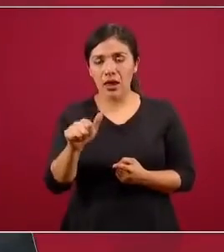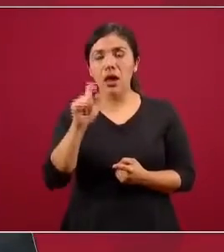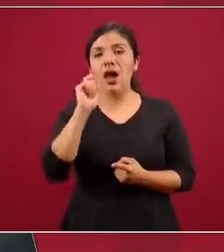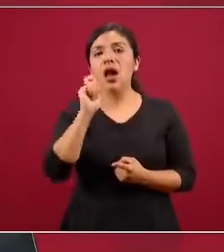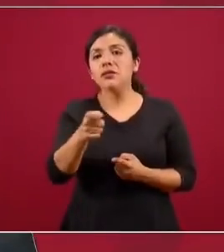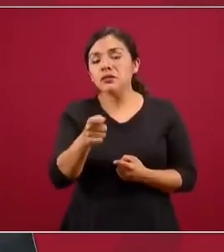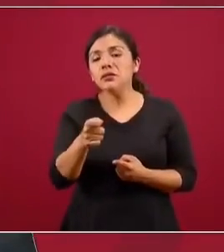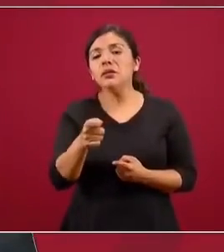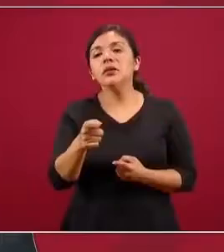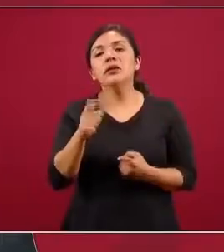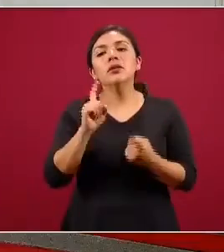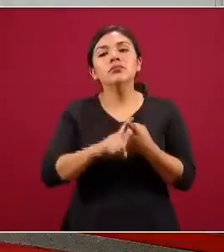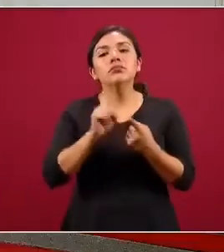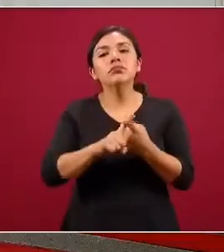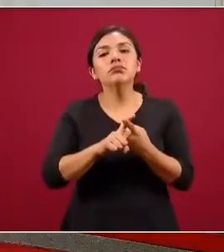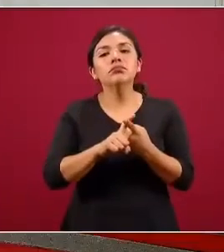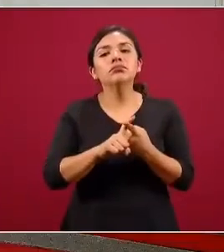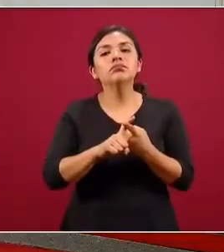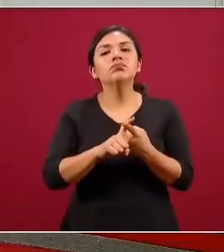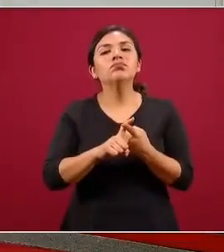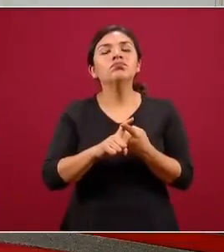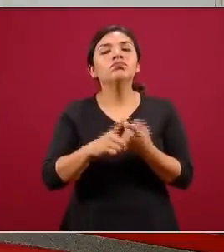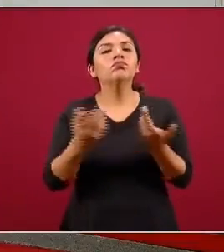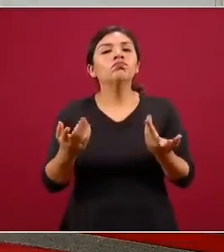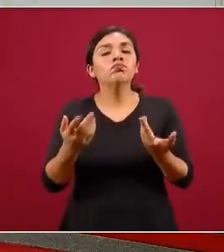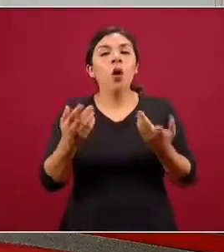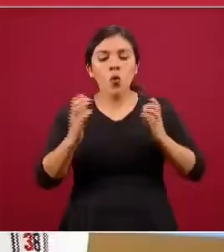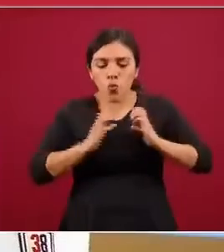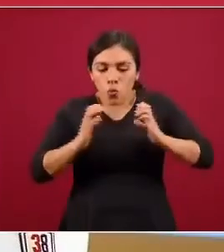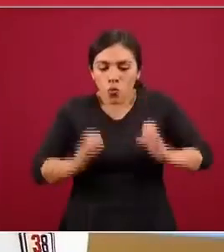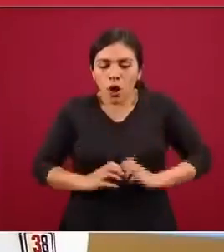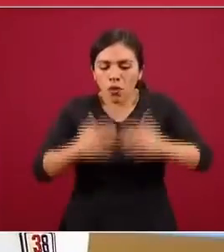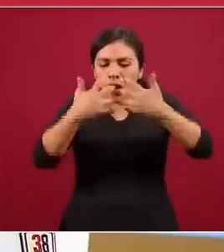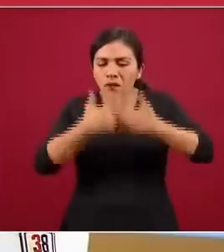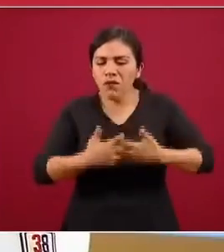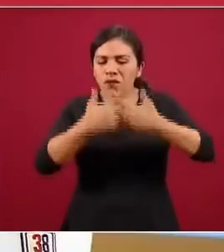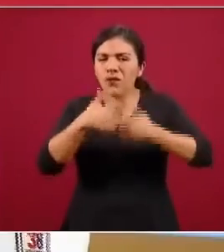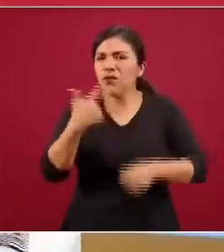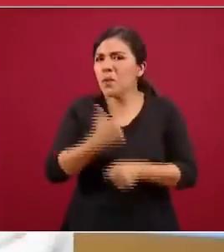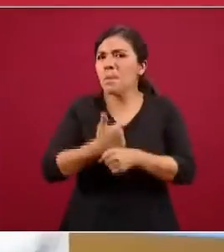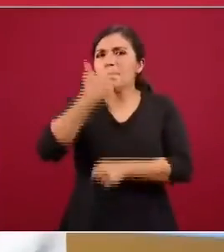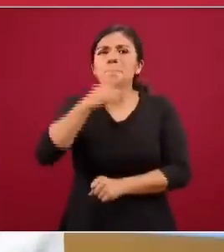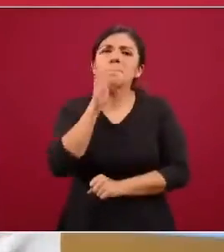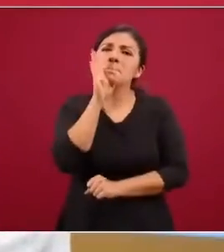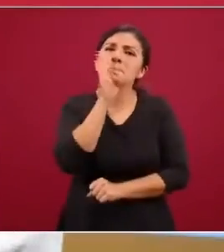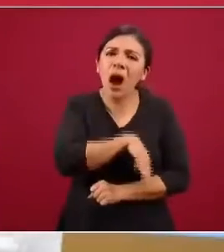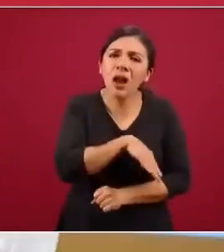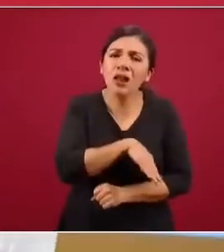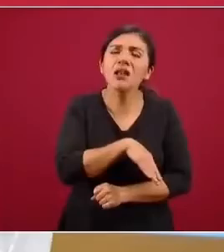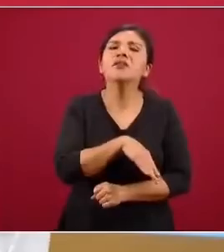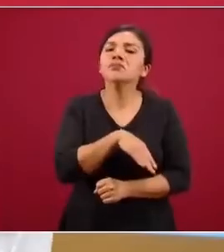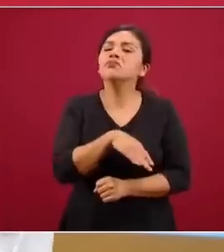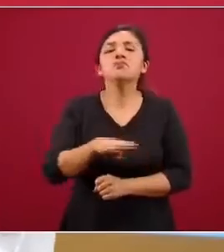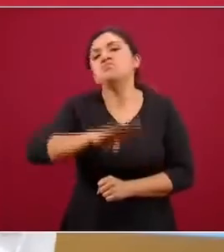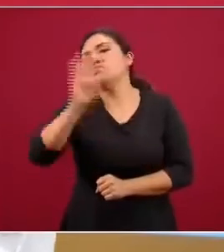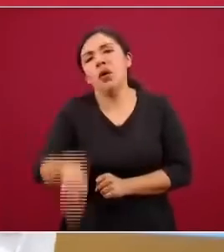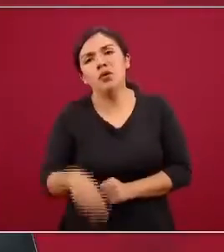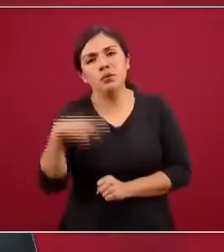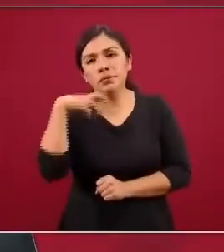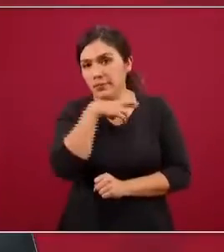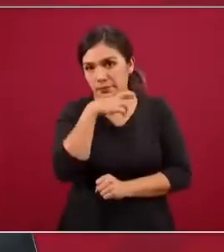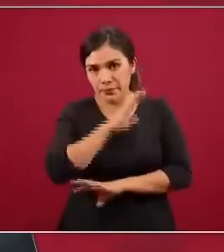el fenómeno donde se alteró gravemente el funcionamiento del organismo y causó directamente la